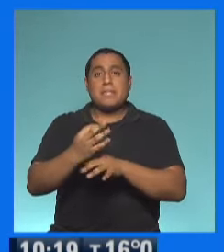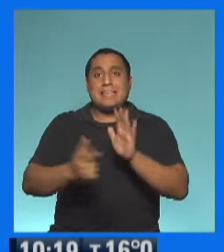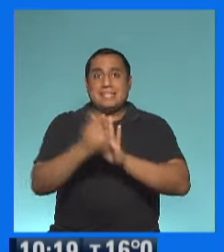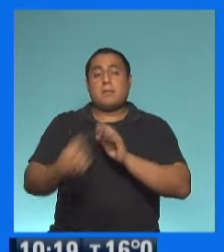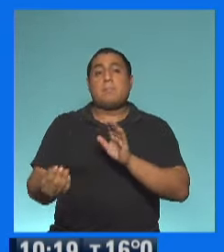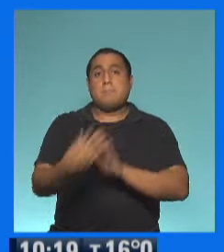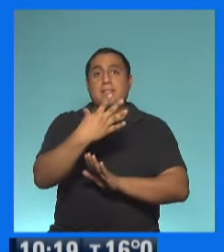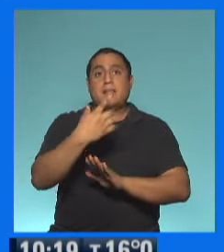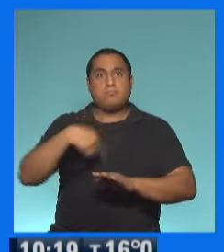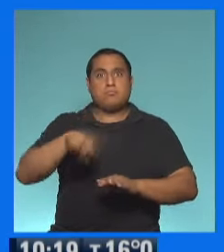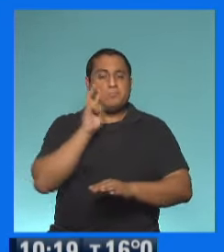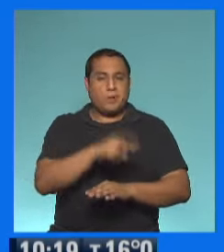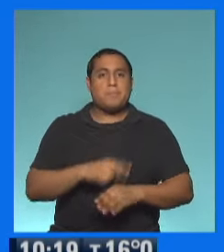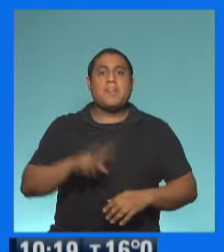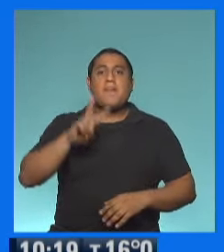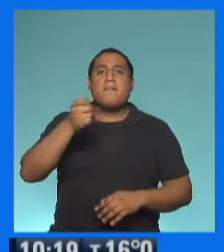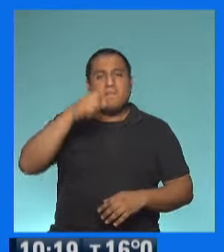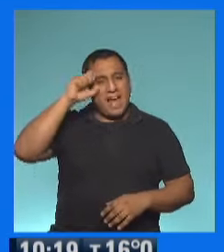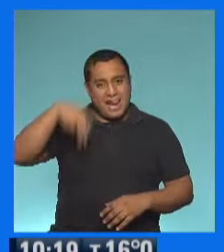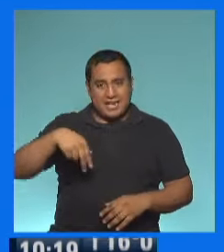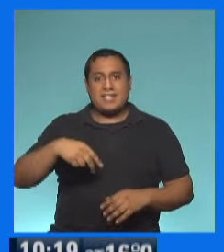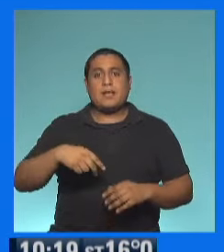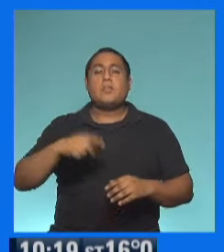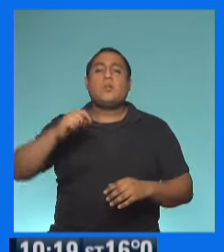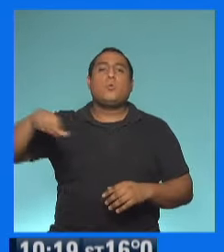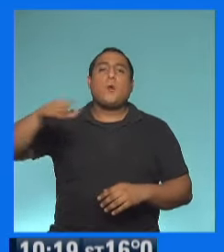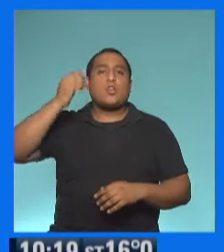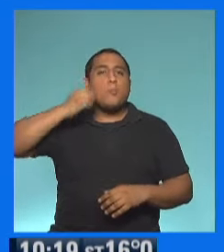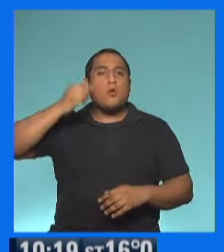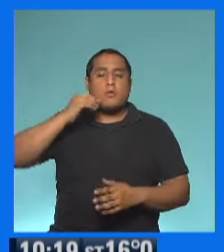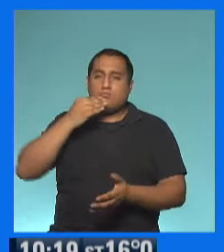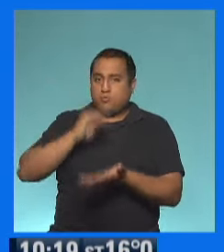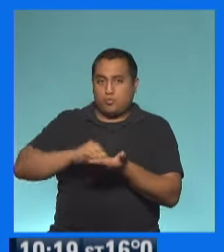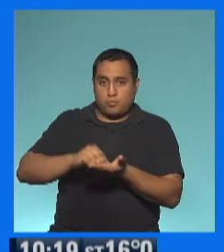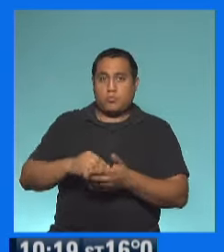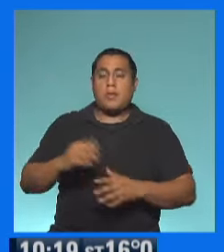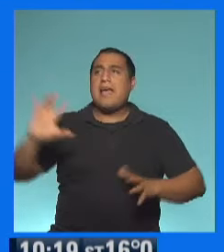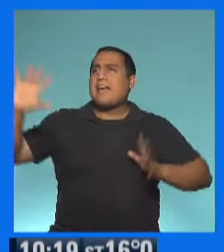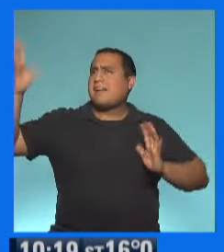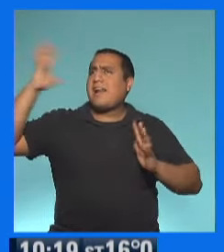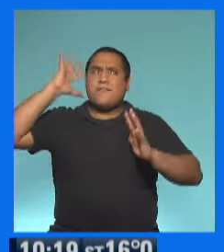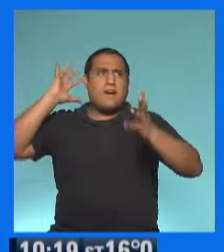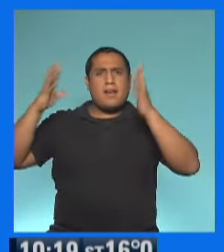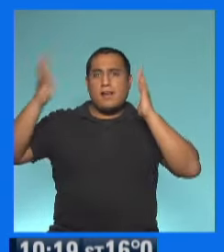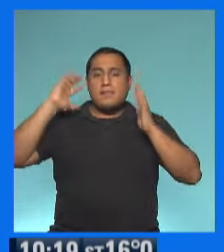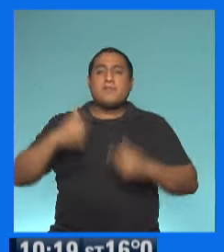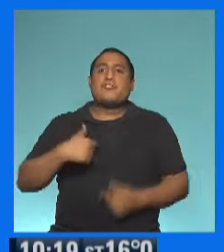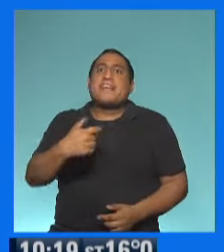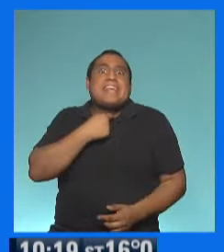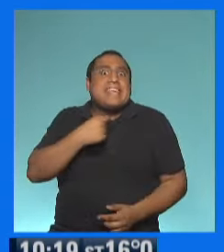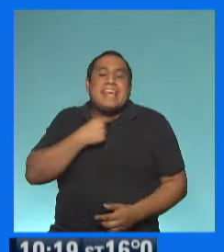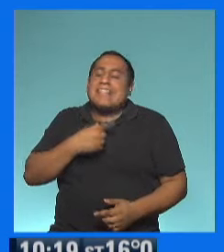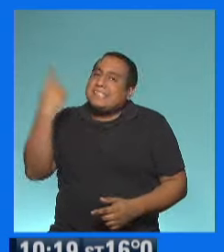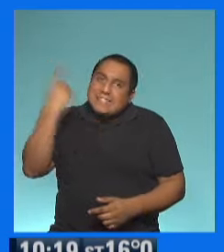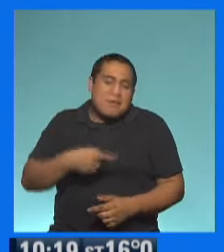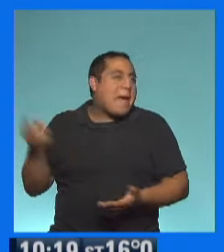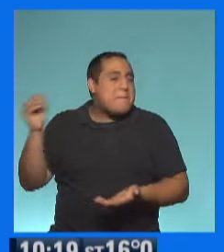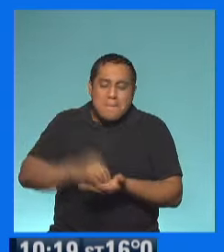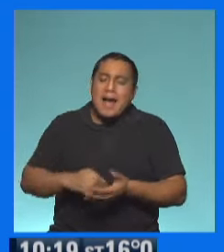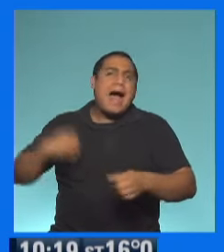a nosotros. Valen Rodríguez Ali, desde Comodoro Chubut, carnaval. Yo quiero una semana más de carnaval. Una semana más de carnaval. Hasta fin de